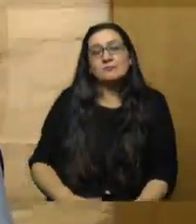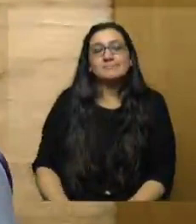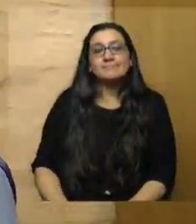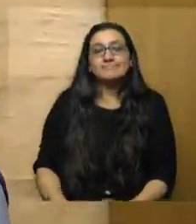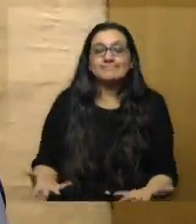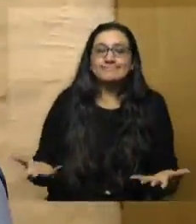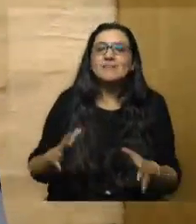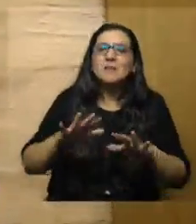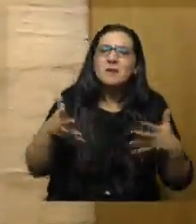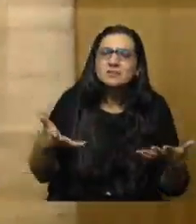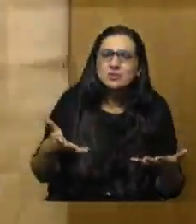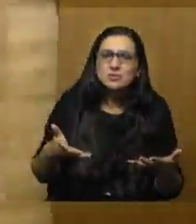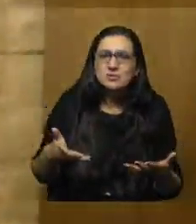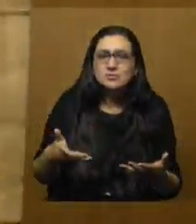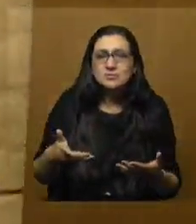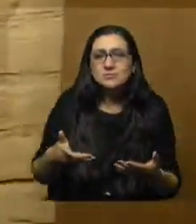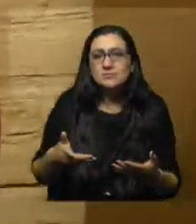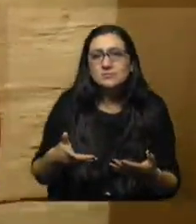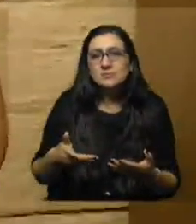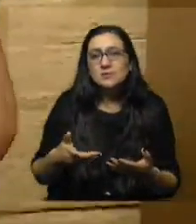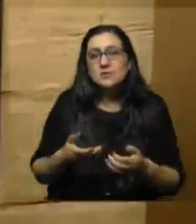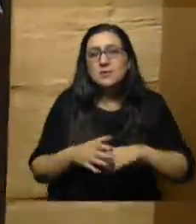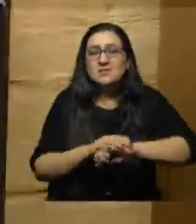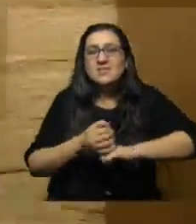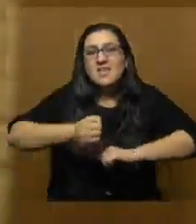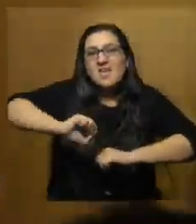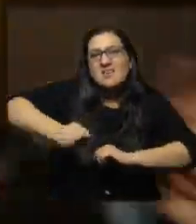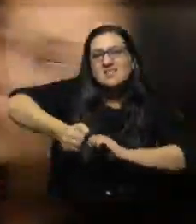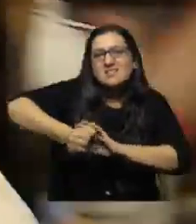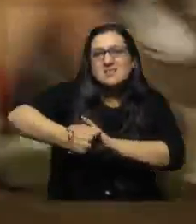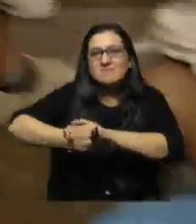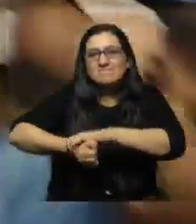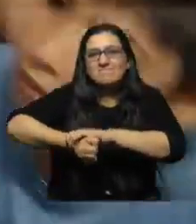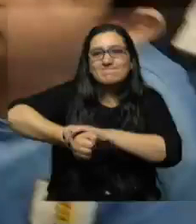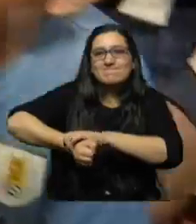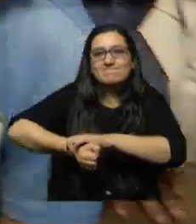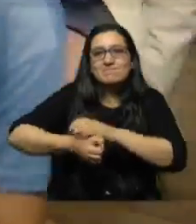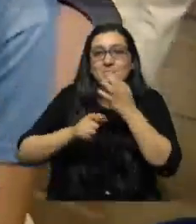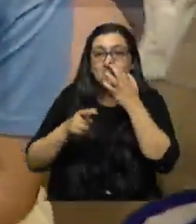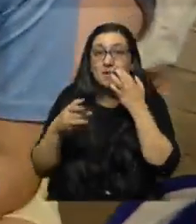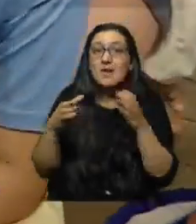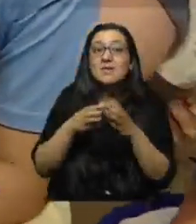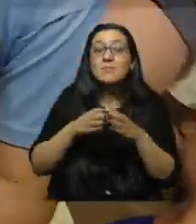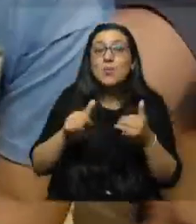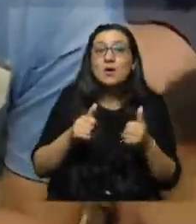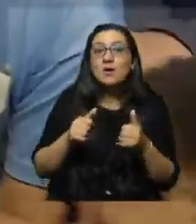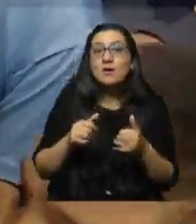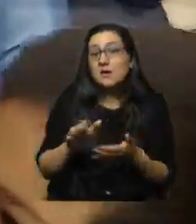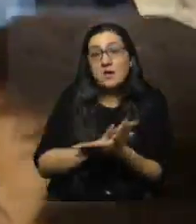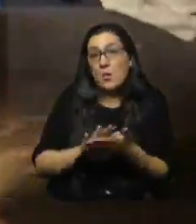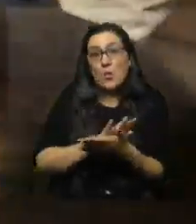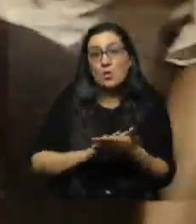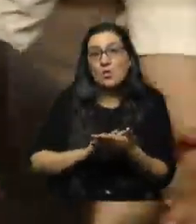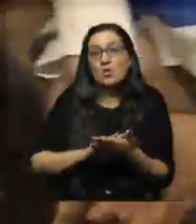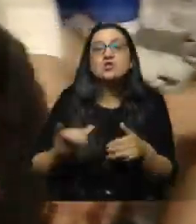está lesionado. ¿Qué le pasó? Se me hizo un esguince. ¿Se le hizo un esguince? ¿En qué equipo juega usted? En ninguno. Juego ahí en